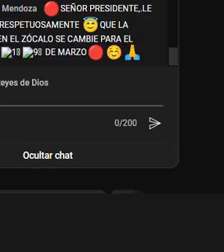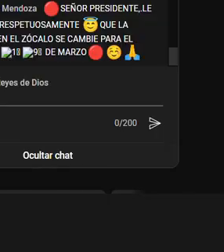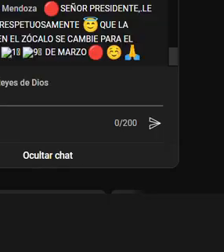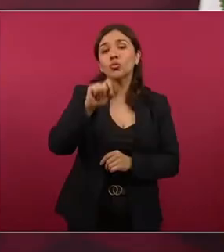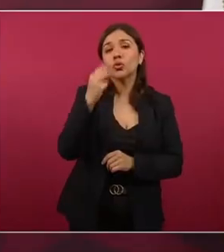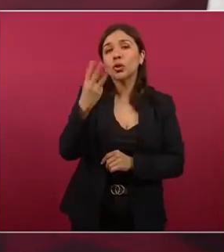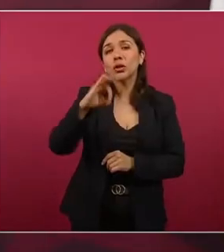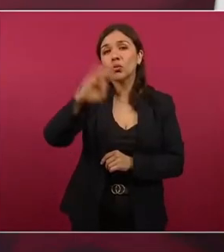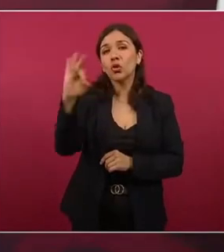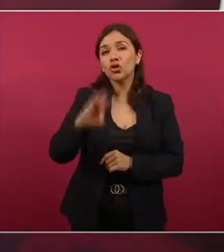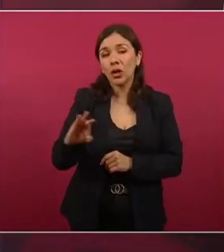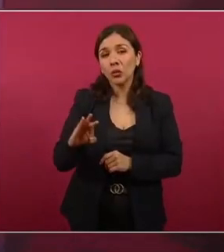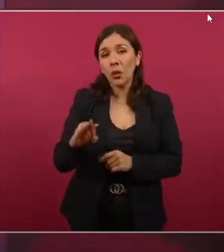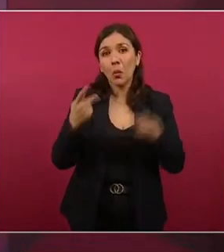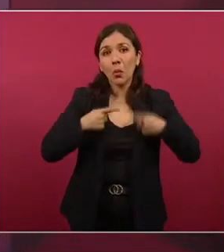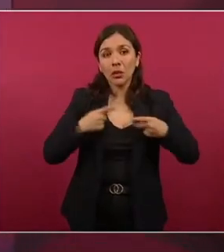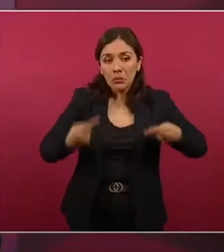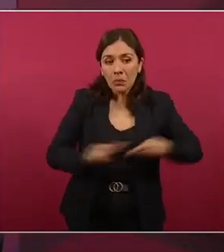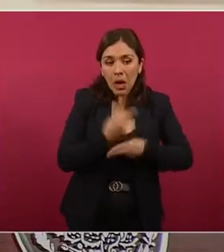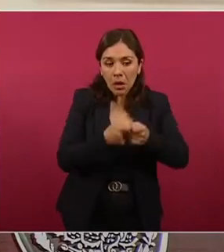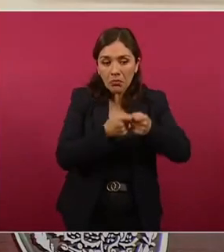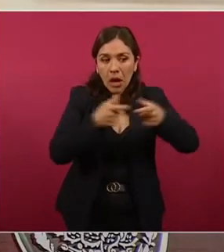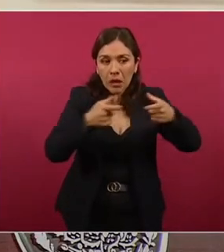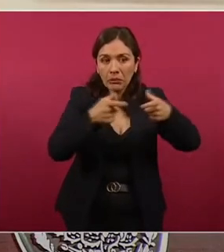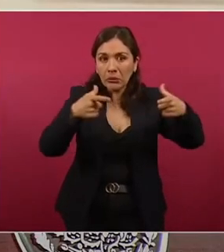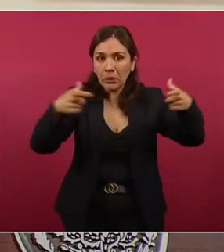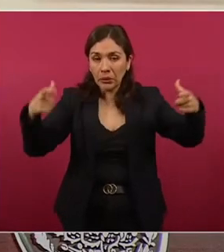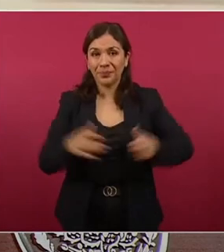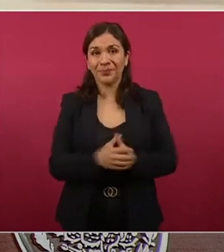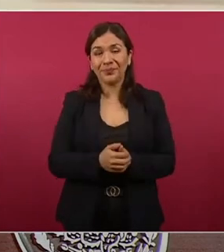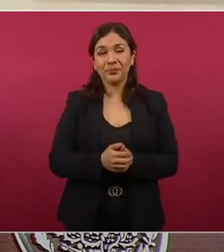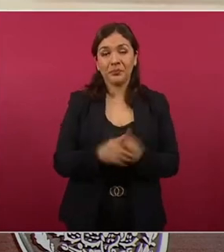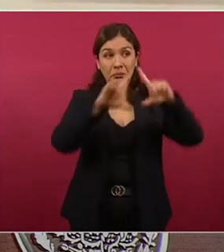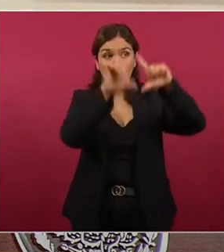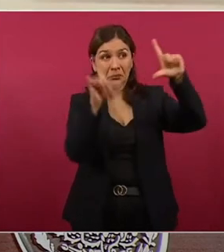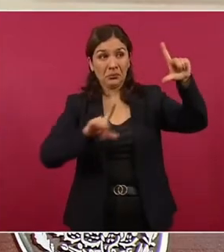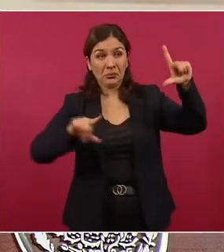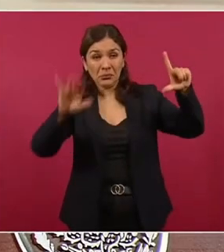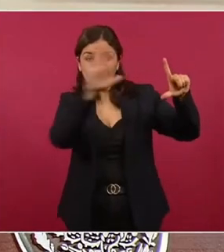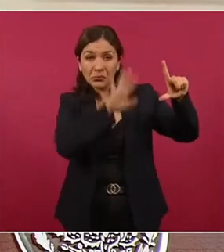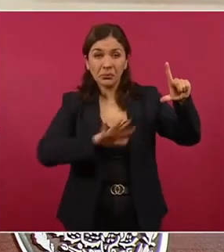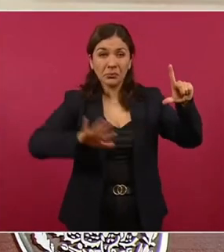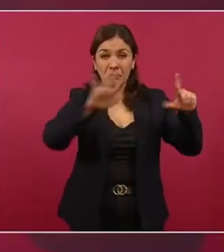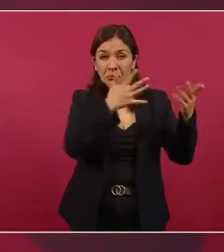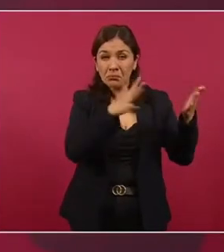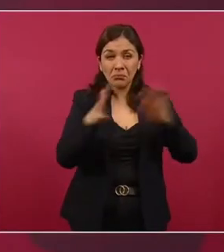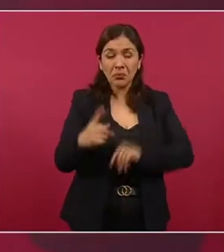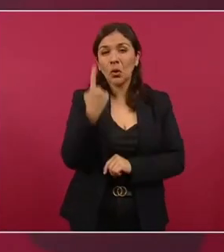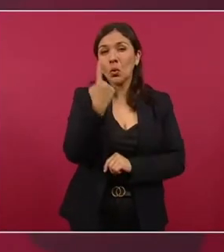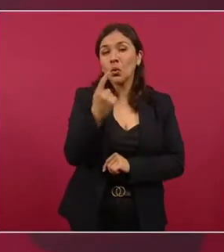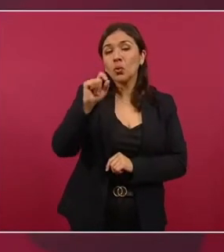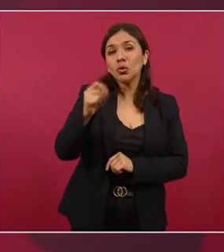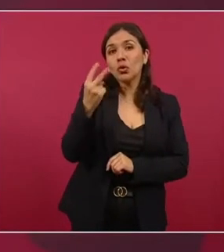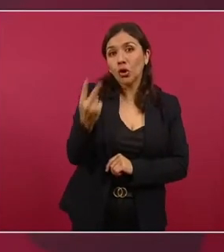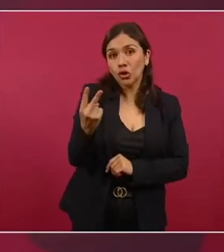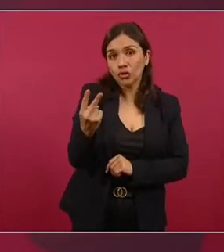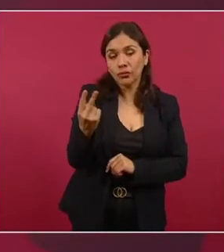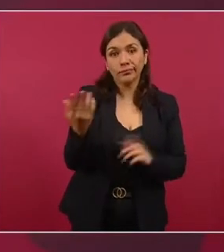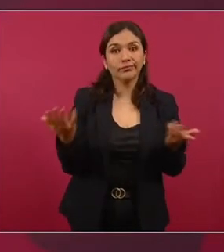1.3% de incremento poblacional y la media nacional es de 1.2, o